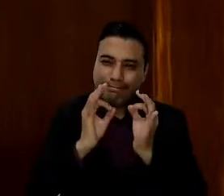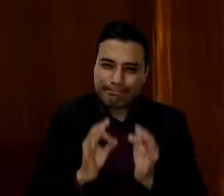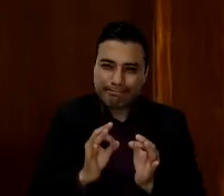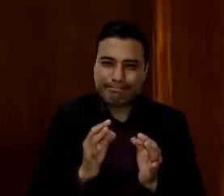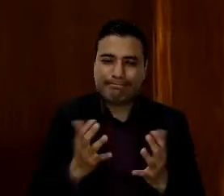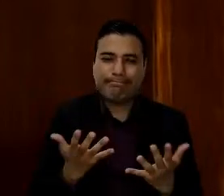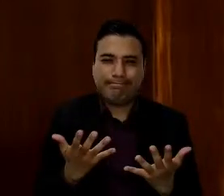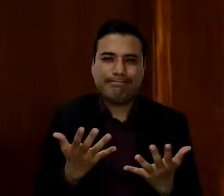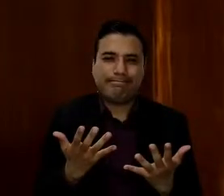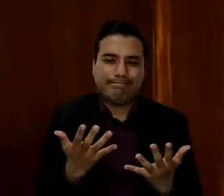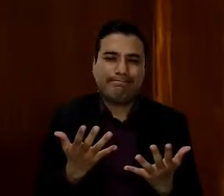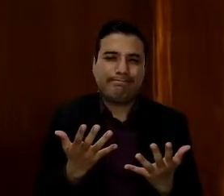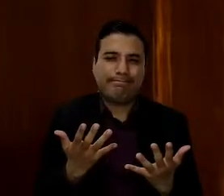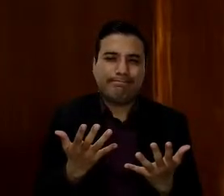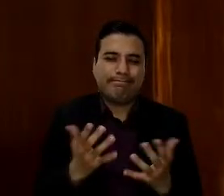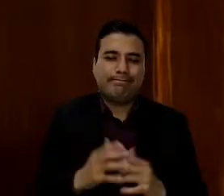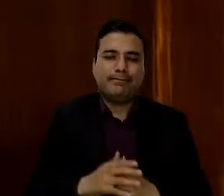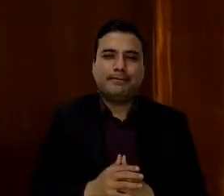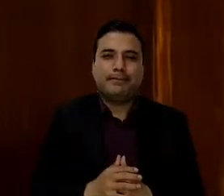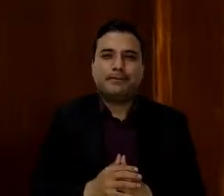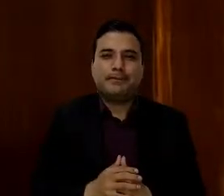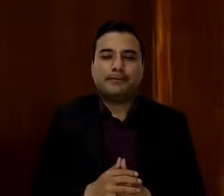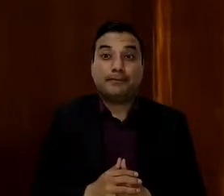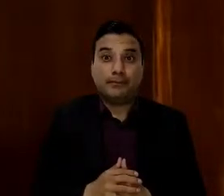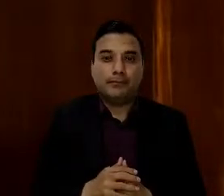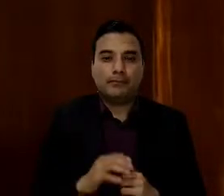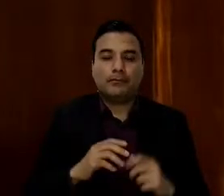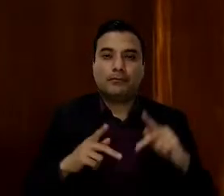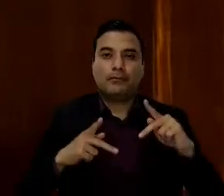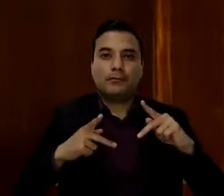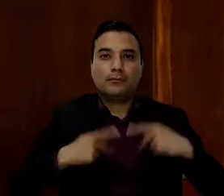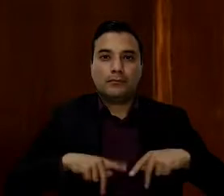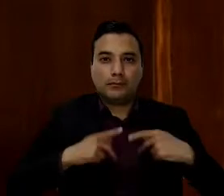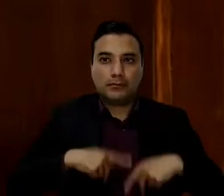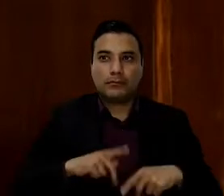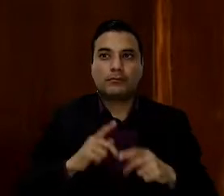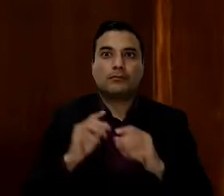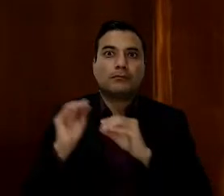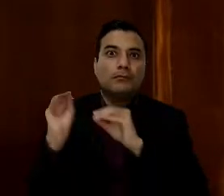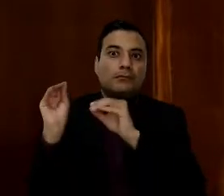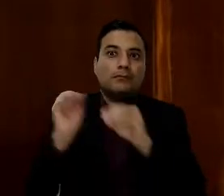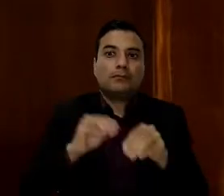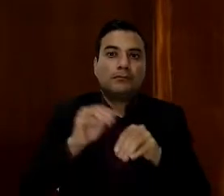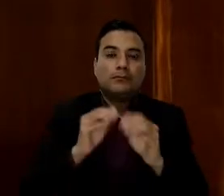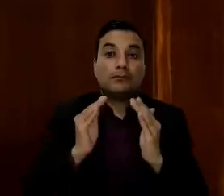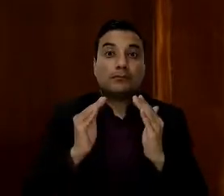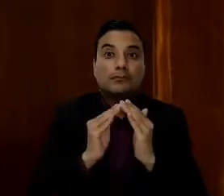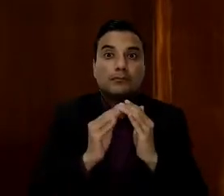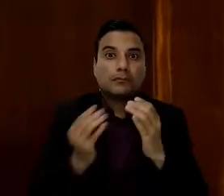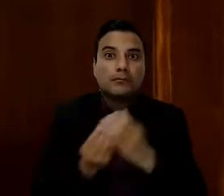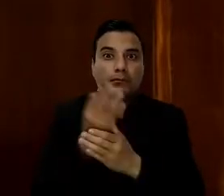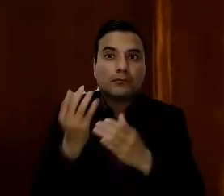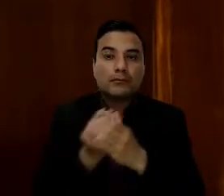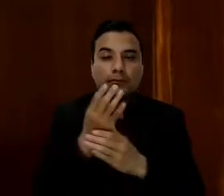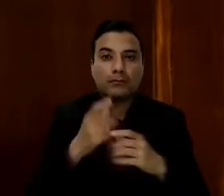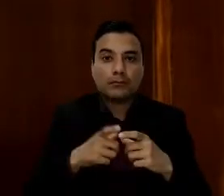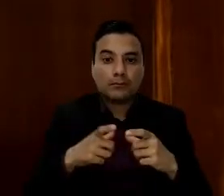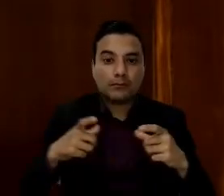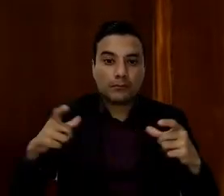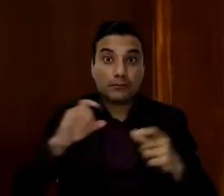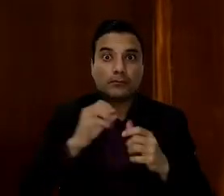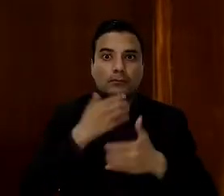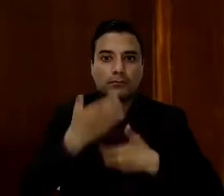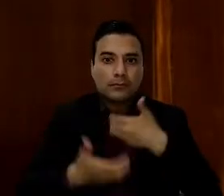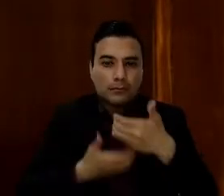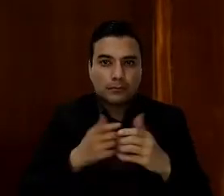se vean rebasados al llegar más viviendas o comercios a los municipios, aunado a la